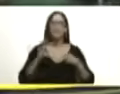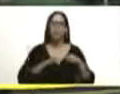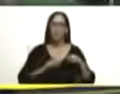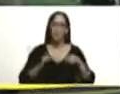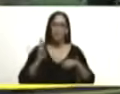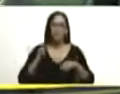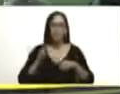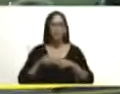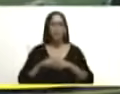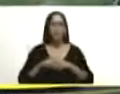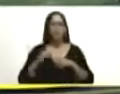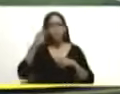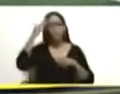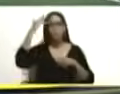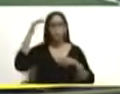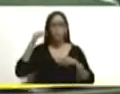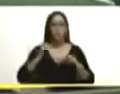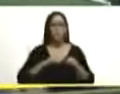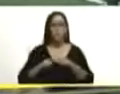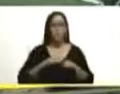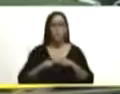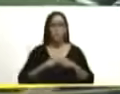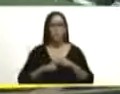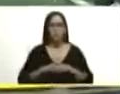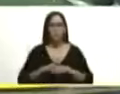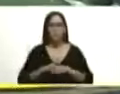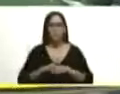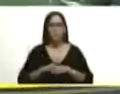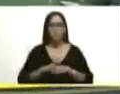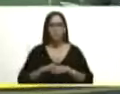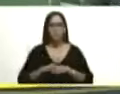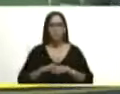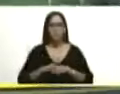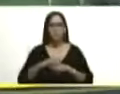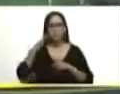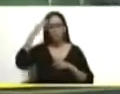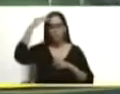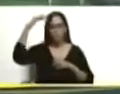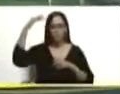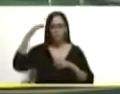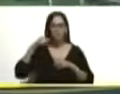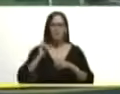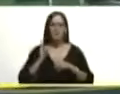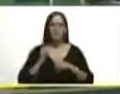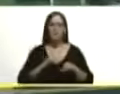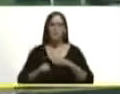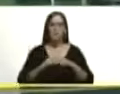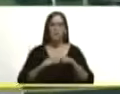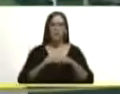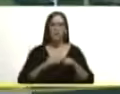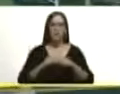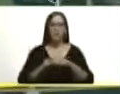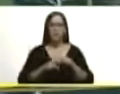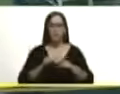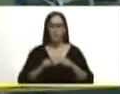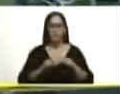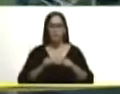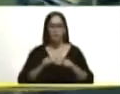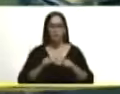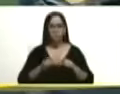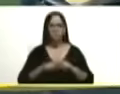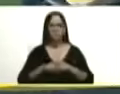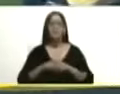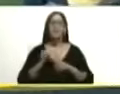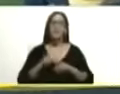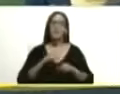nunca. Ese es un sueño que me mueve. Es un sueño que debe movernos colectivamente.